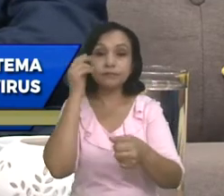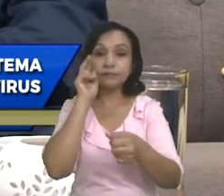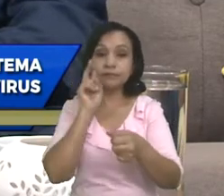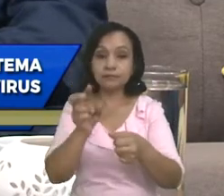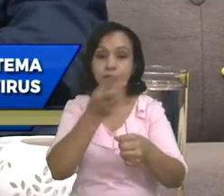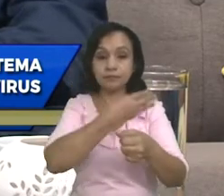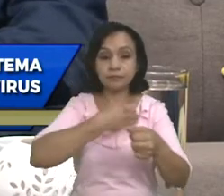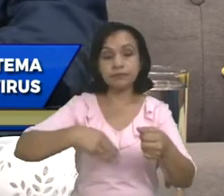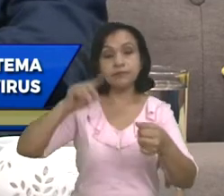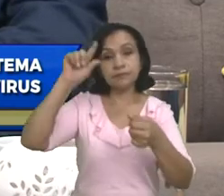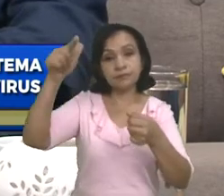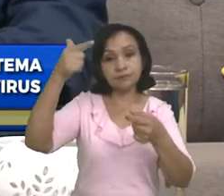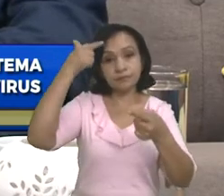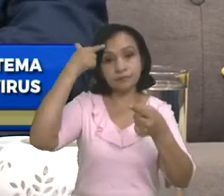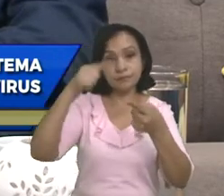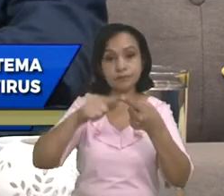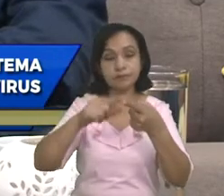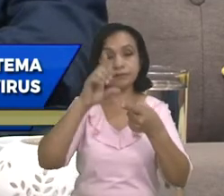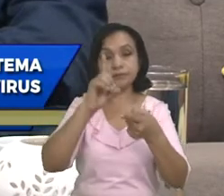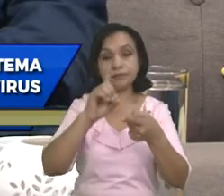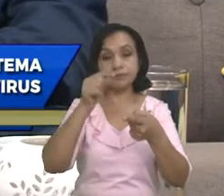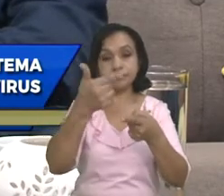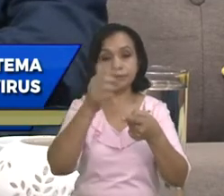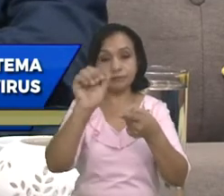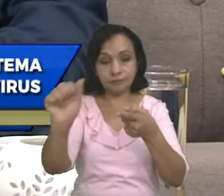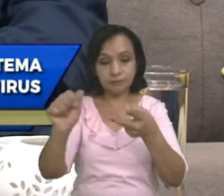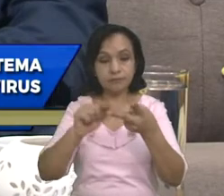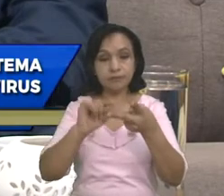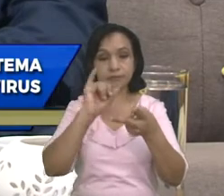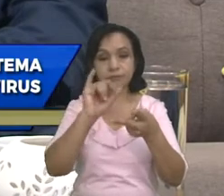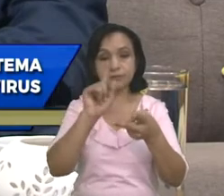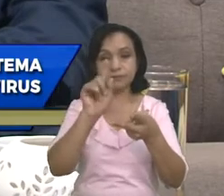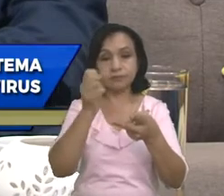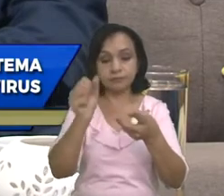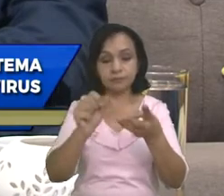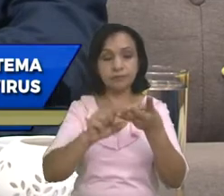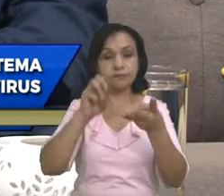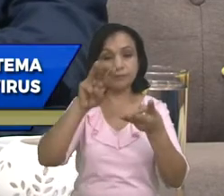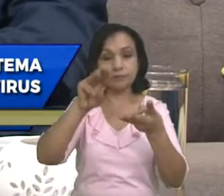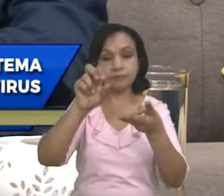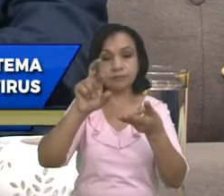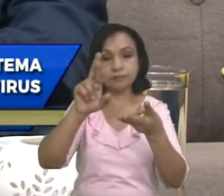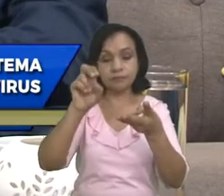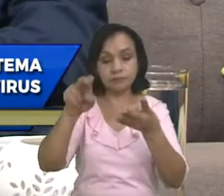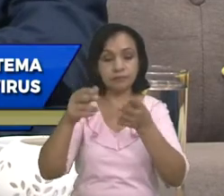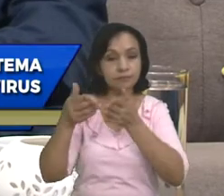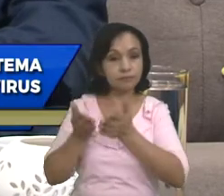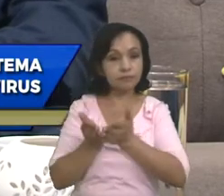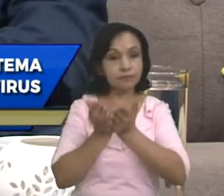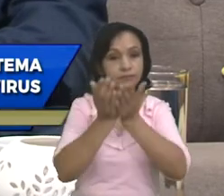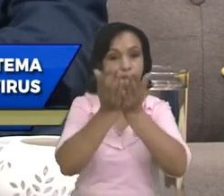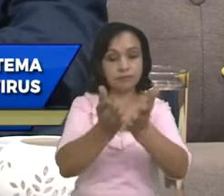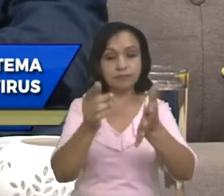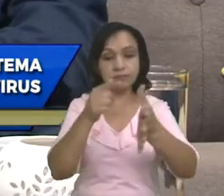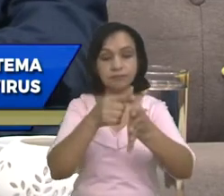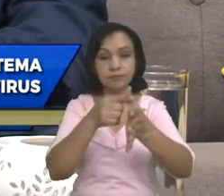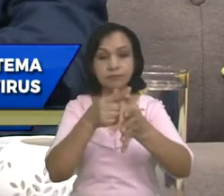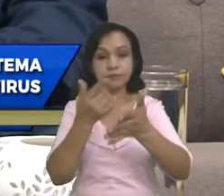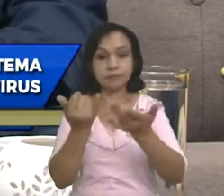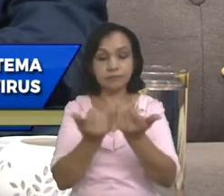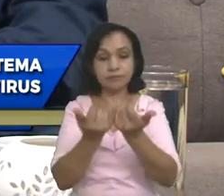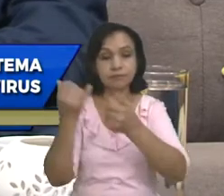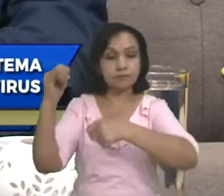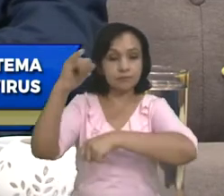el ministerio de gobernación a la dirección general de aduana al ipsa marena euronáutica civil administración de